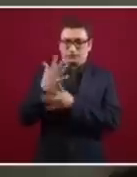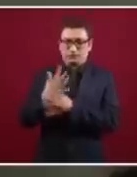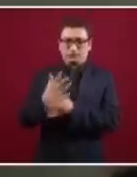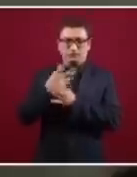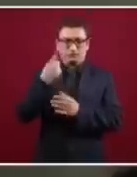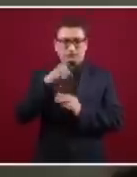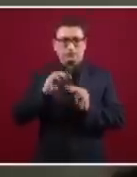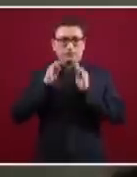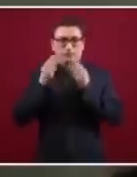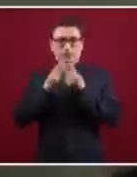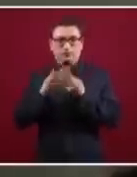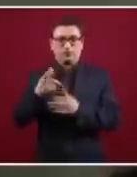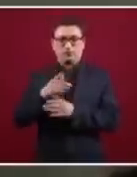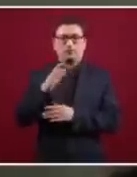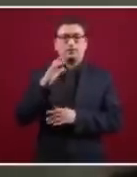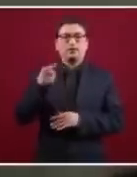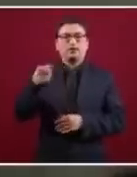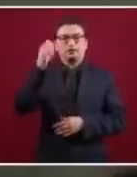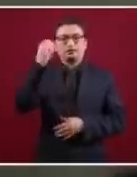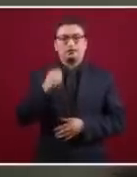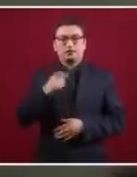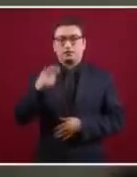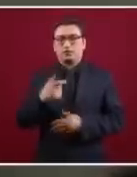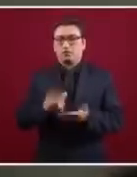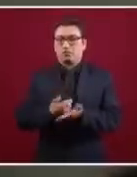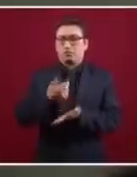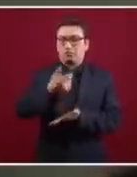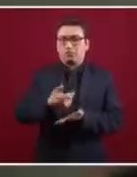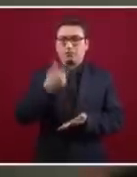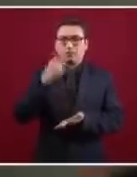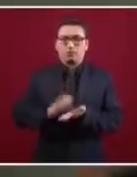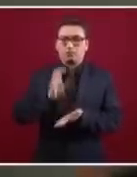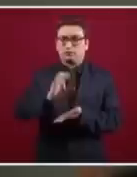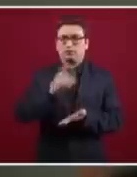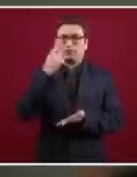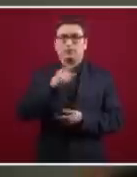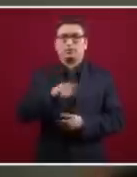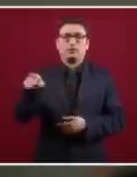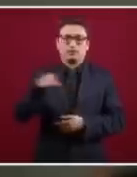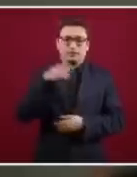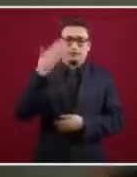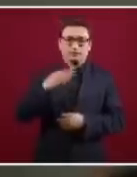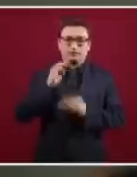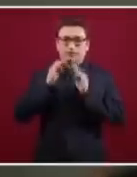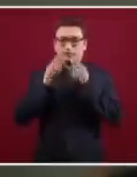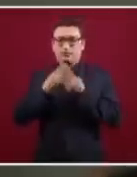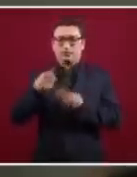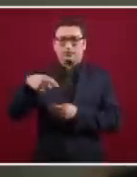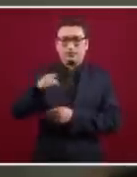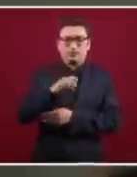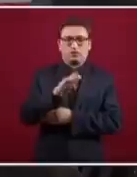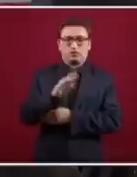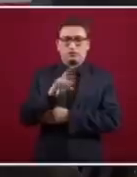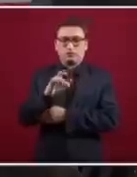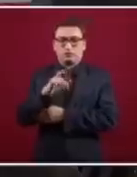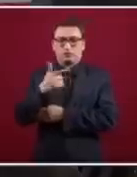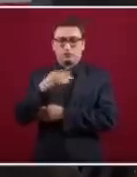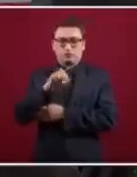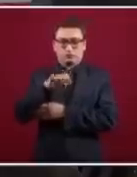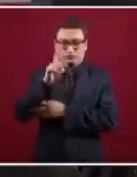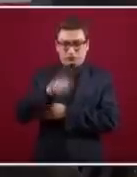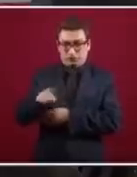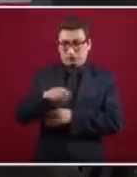cartel de sinaloa le pagó a usted considerables cantidades de dinero para liberar al narcotraficante o vídeo guzmán